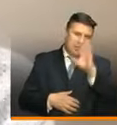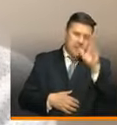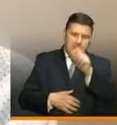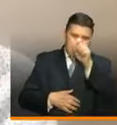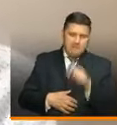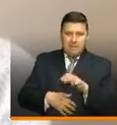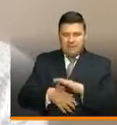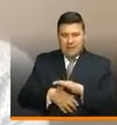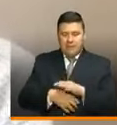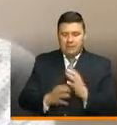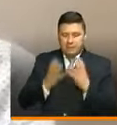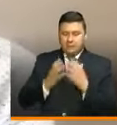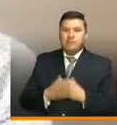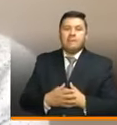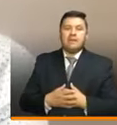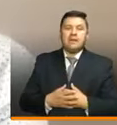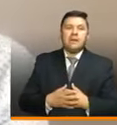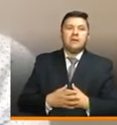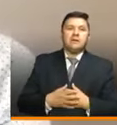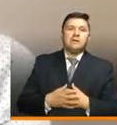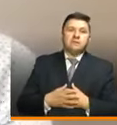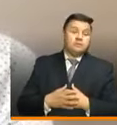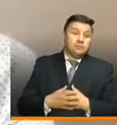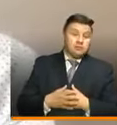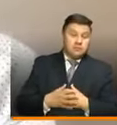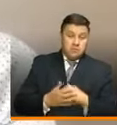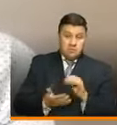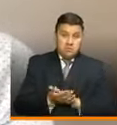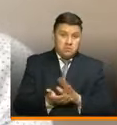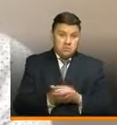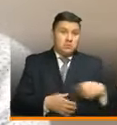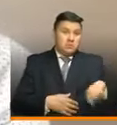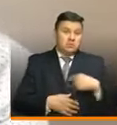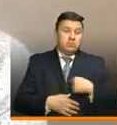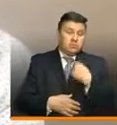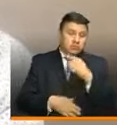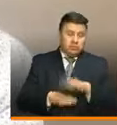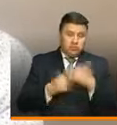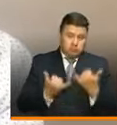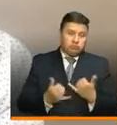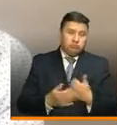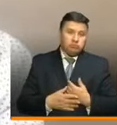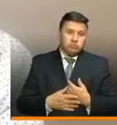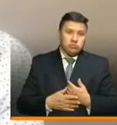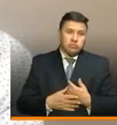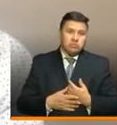personal médico. Luego decir que estos premios que vamos a anunciar hoy